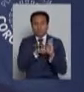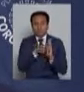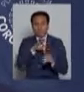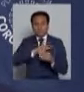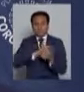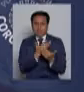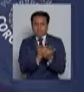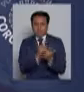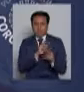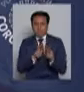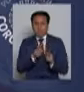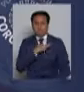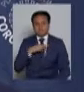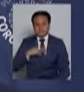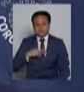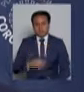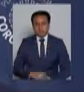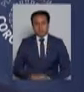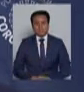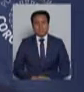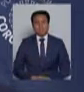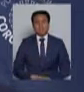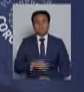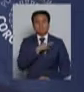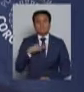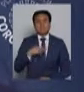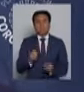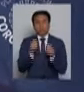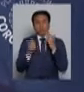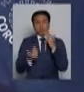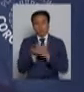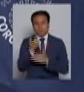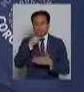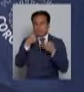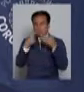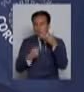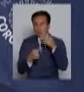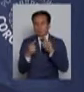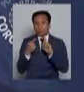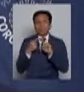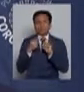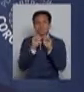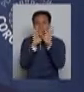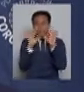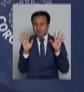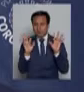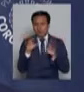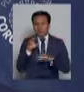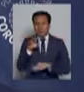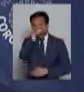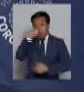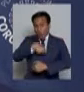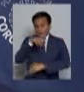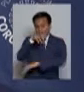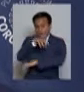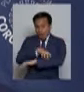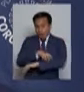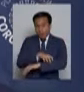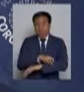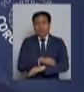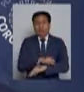está implementada desde el Ministerio. Ministro, buenos días. Preguntarle varias cosas. Uno, para que quede claro, en la Araucanía no se han acabado